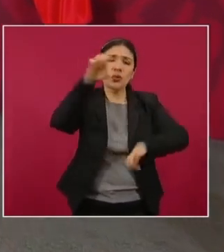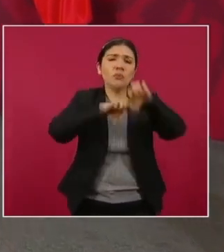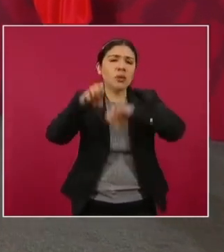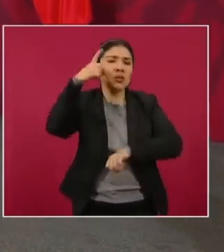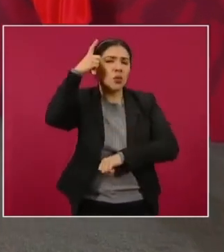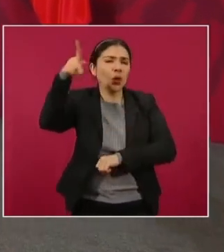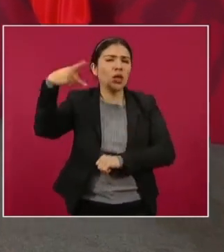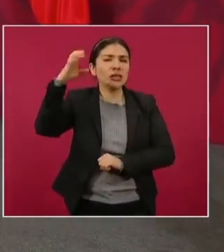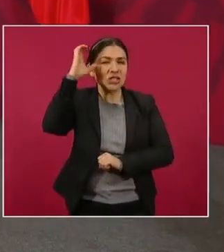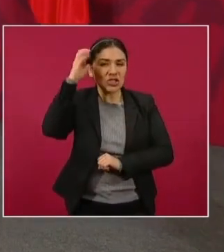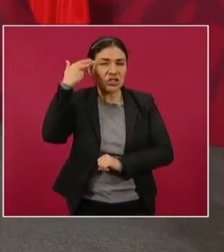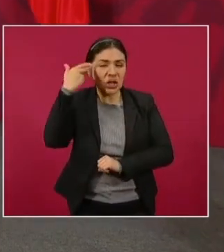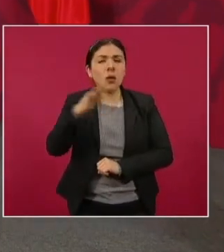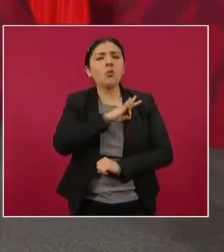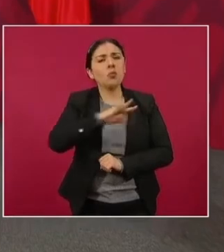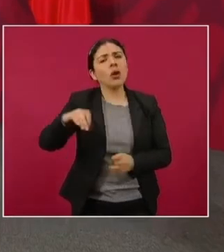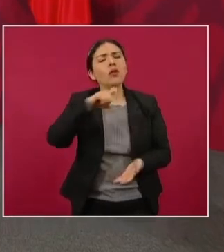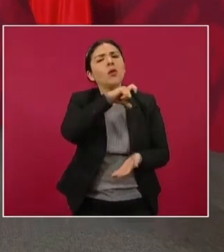comparada